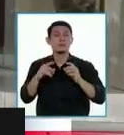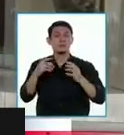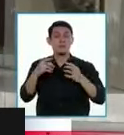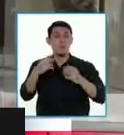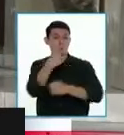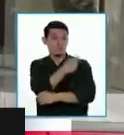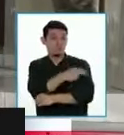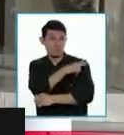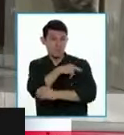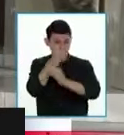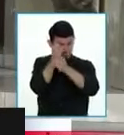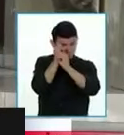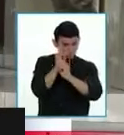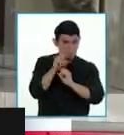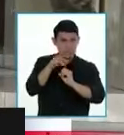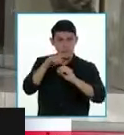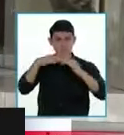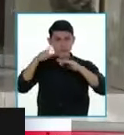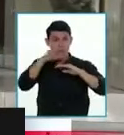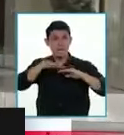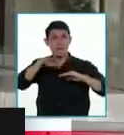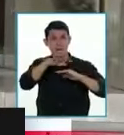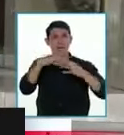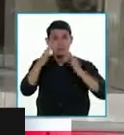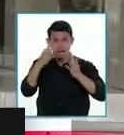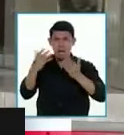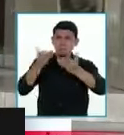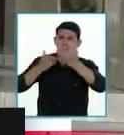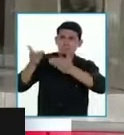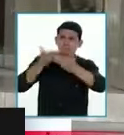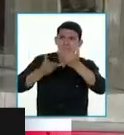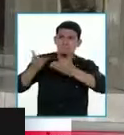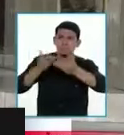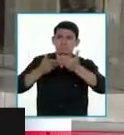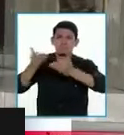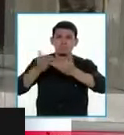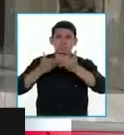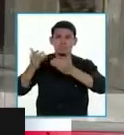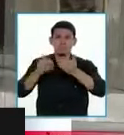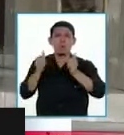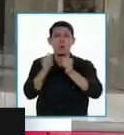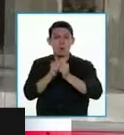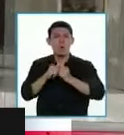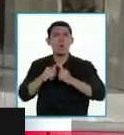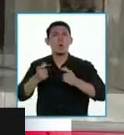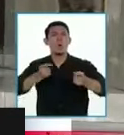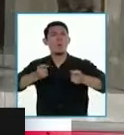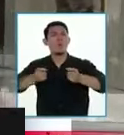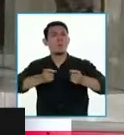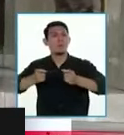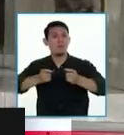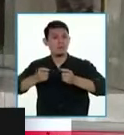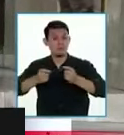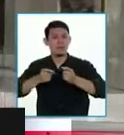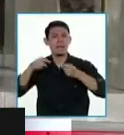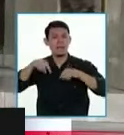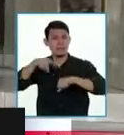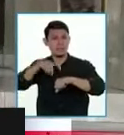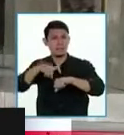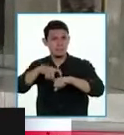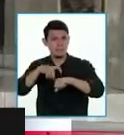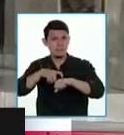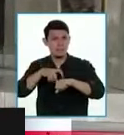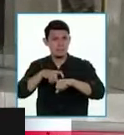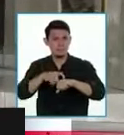laboratorios, la gran mayoría de ellos, están negociando directamente con los gobiernos durante esta etapa en